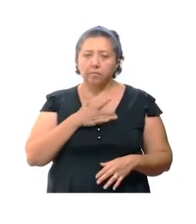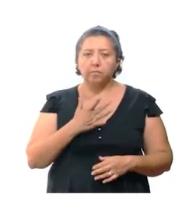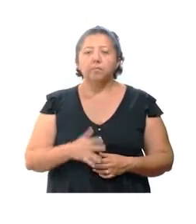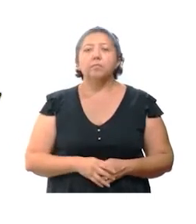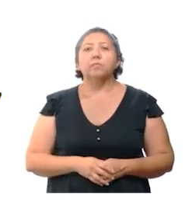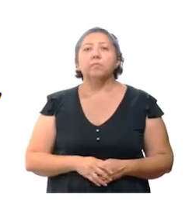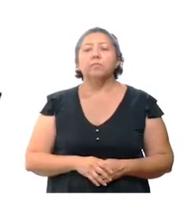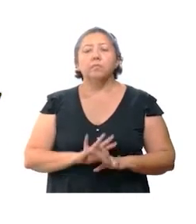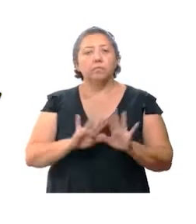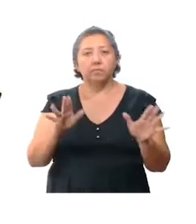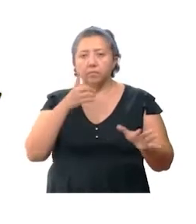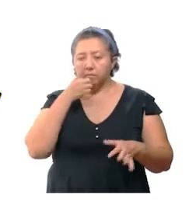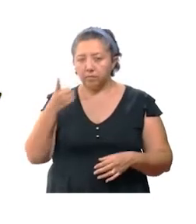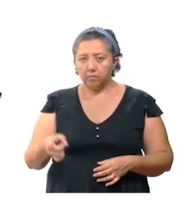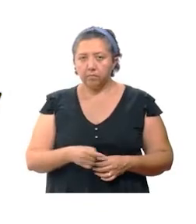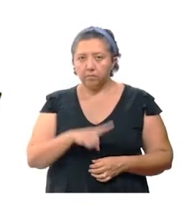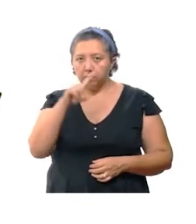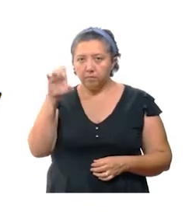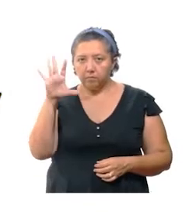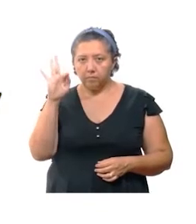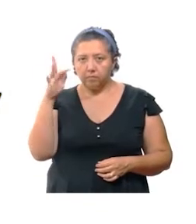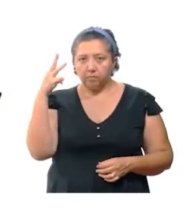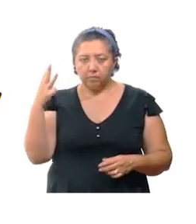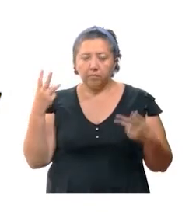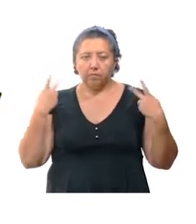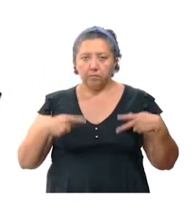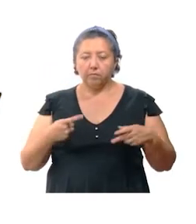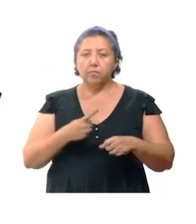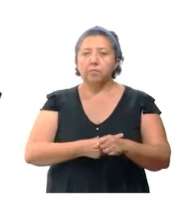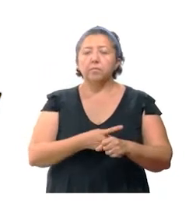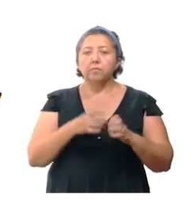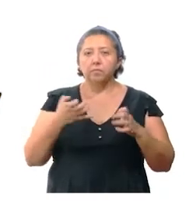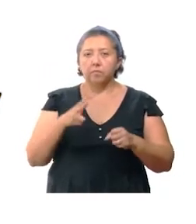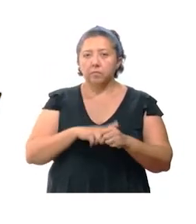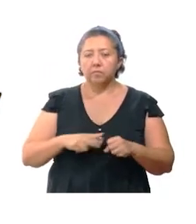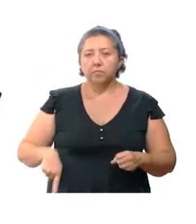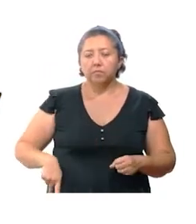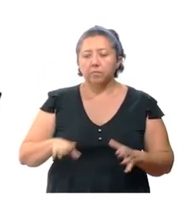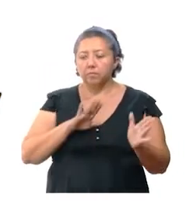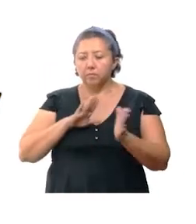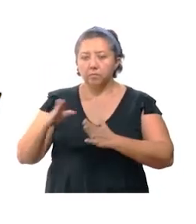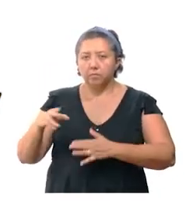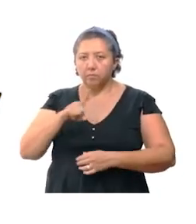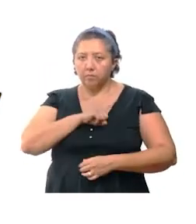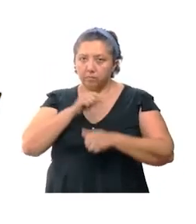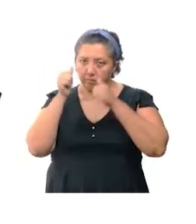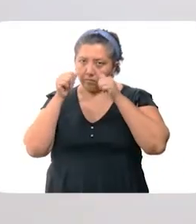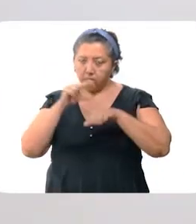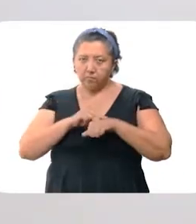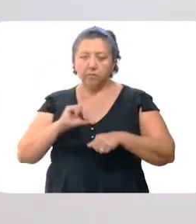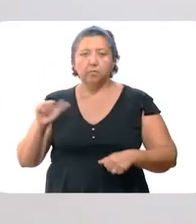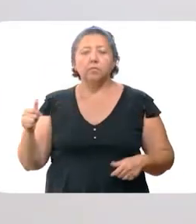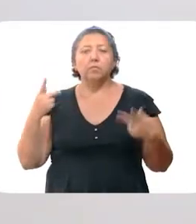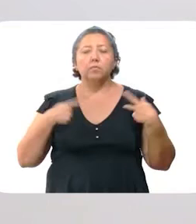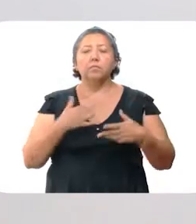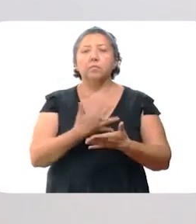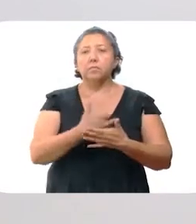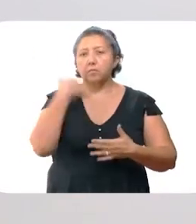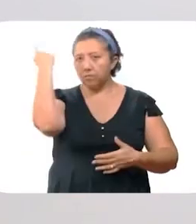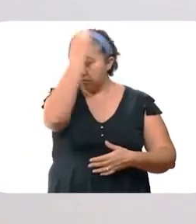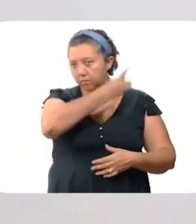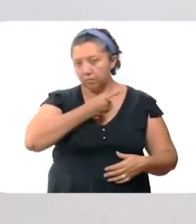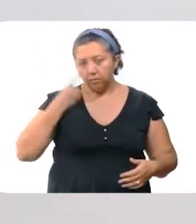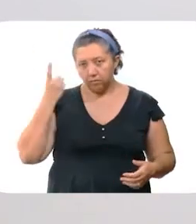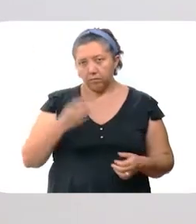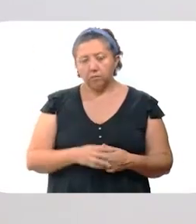síntomas leves. Como ya se mencionó, 143 de los casos positivos están en hospitales públicos y en aislamiento total. Hay otros pacientes a la